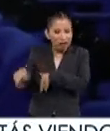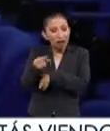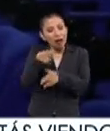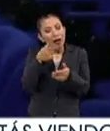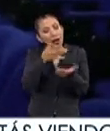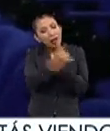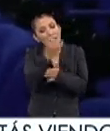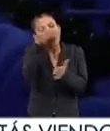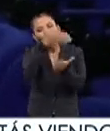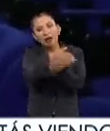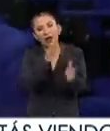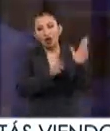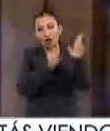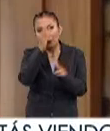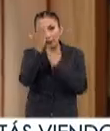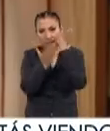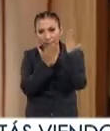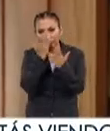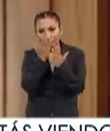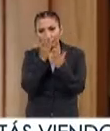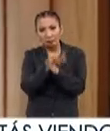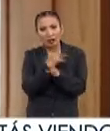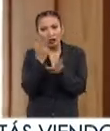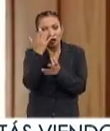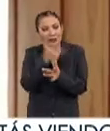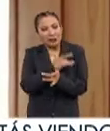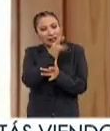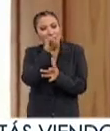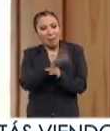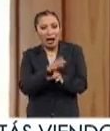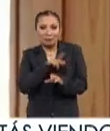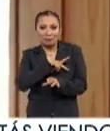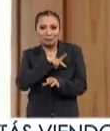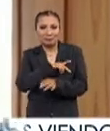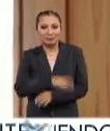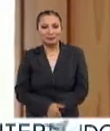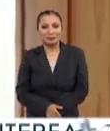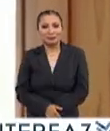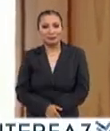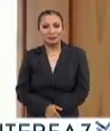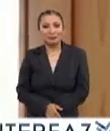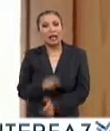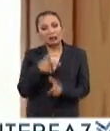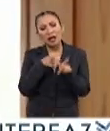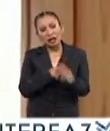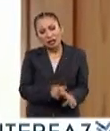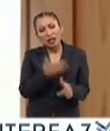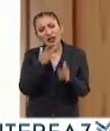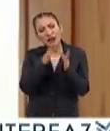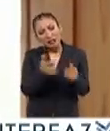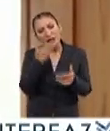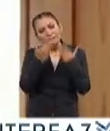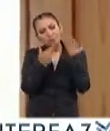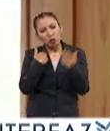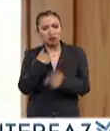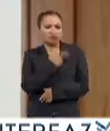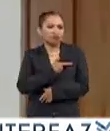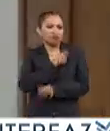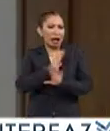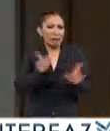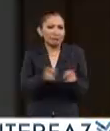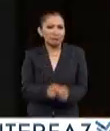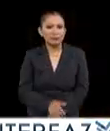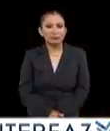decidí entrar a la normal porque, no sé, siento que eso es más lo mío. Y pues continué con el francés, pero más por hobby.